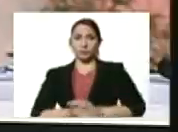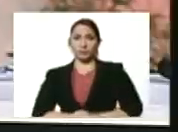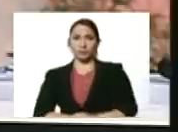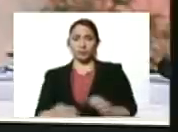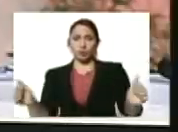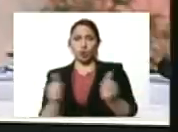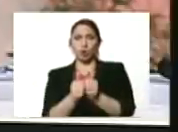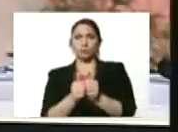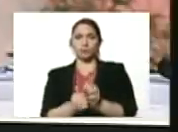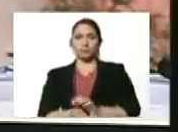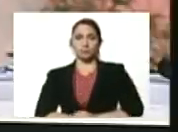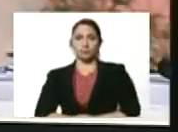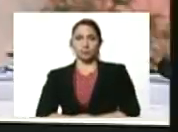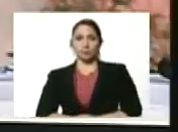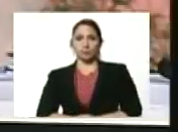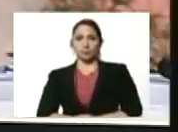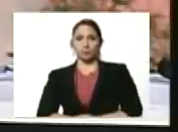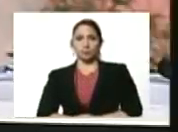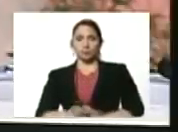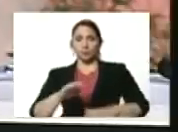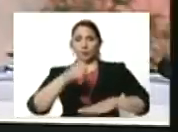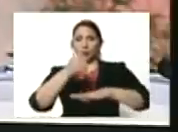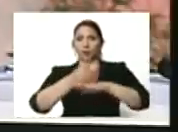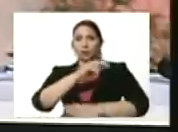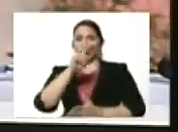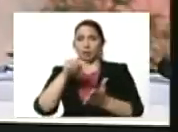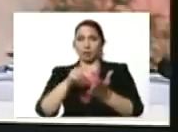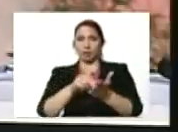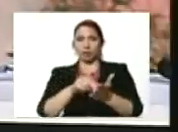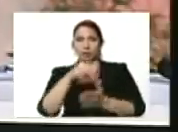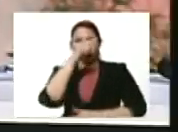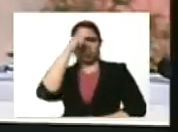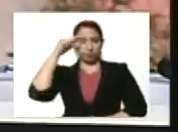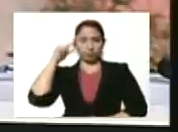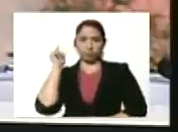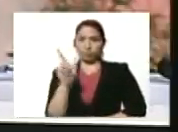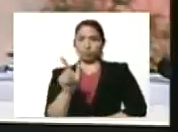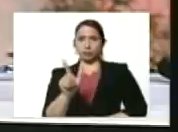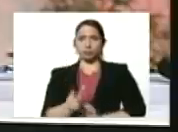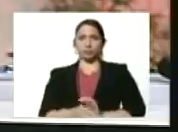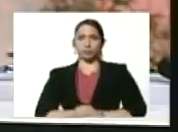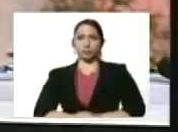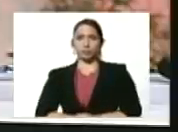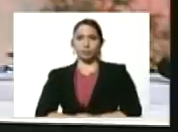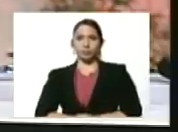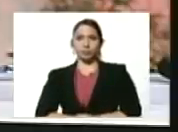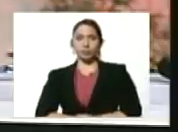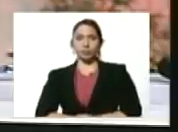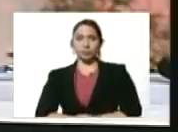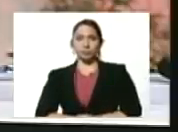con la Dirección Nacional del Partido Socialista Unido de Venezuela.